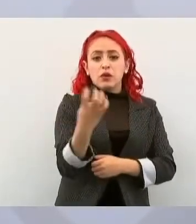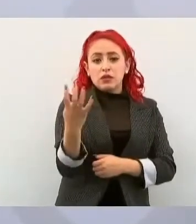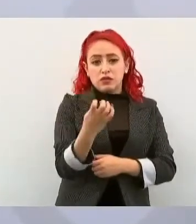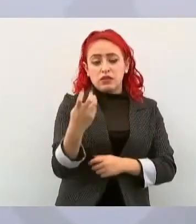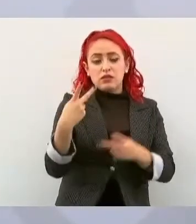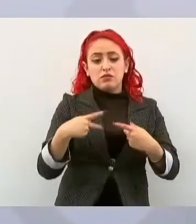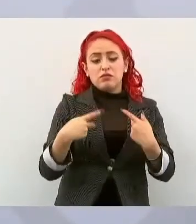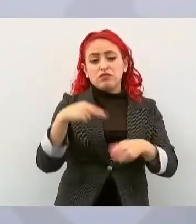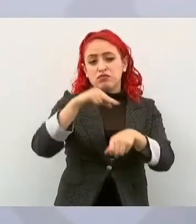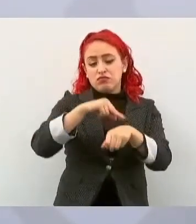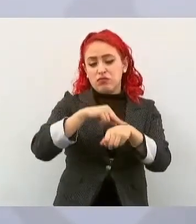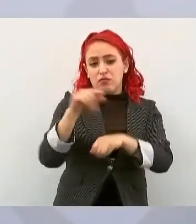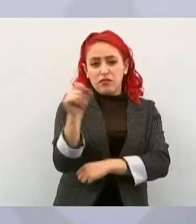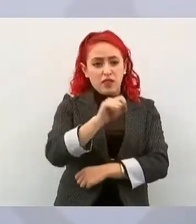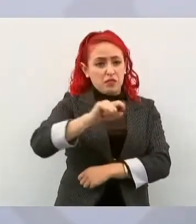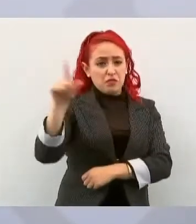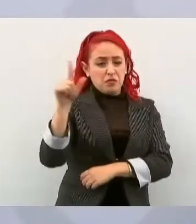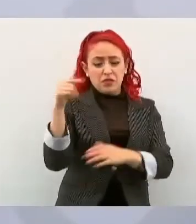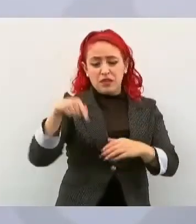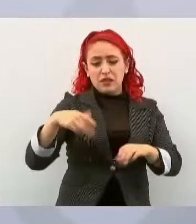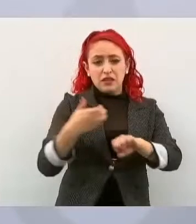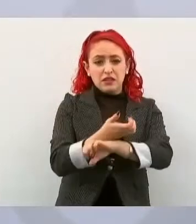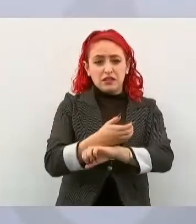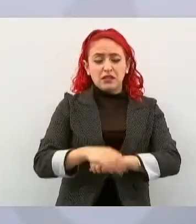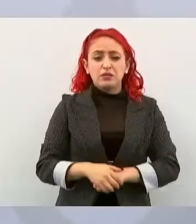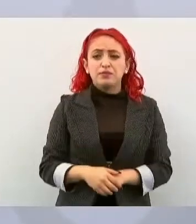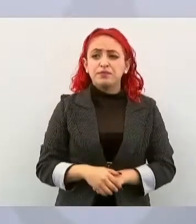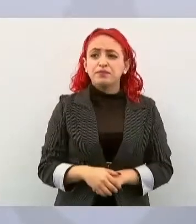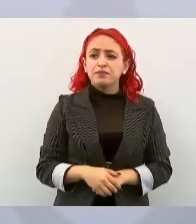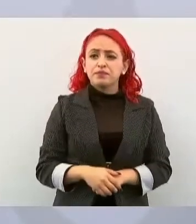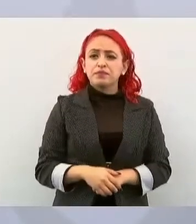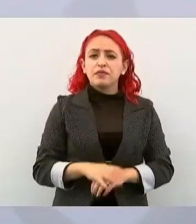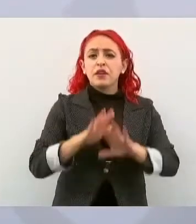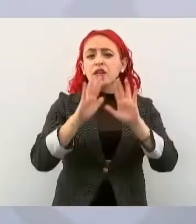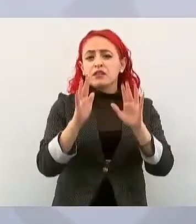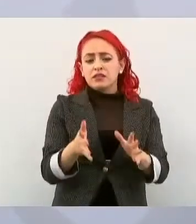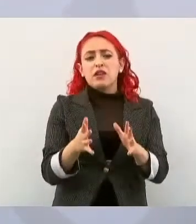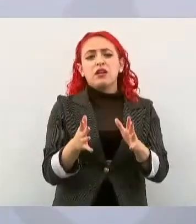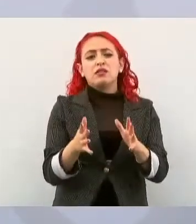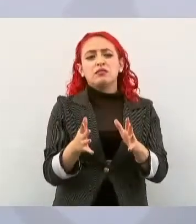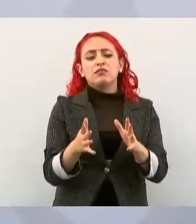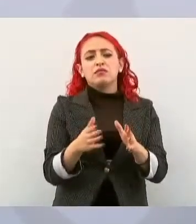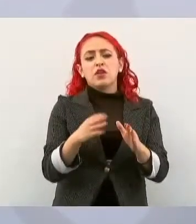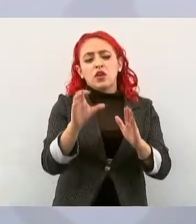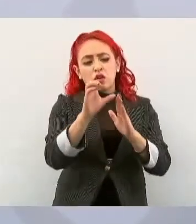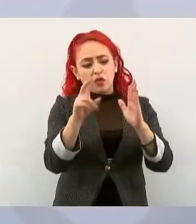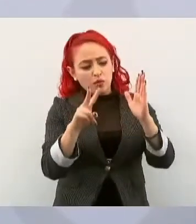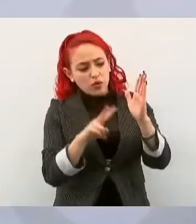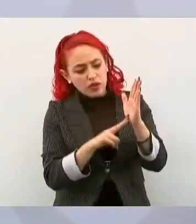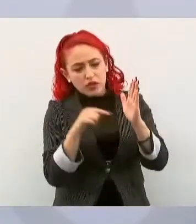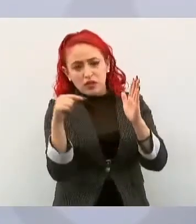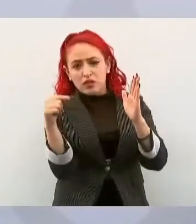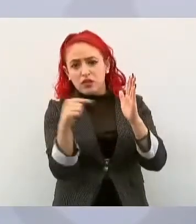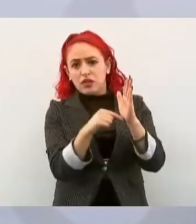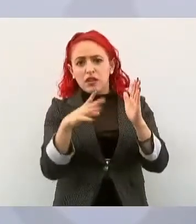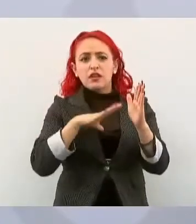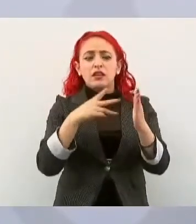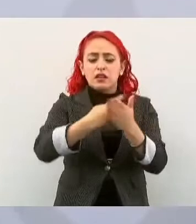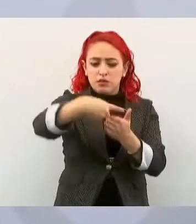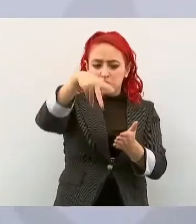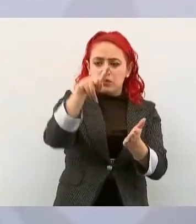400 especialistas en el estado. Se han hecho convocatorias, tenemos las